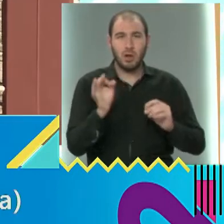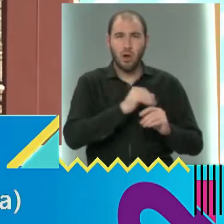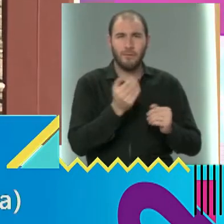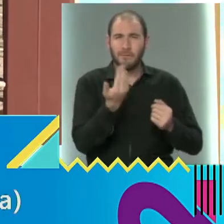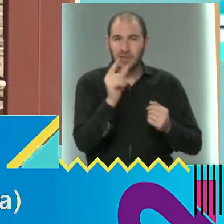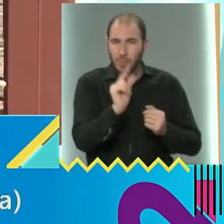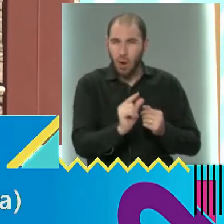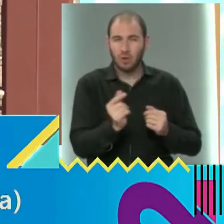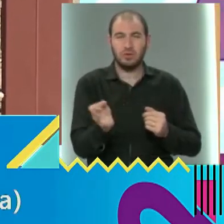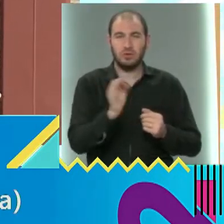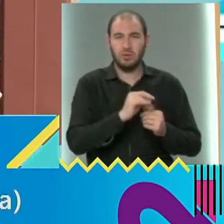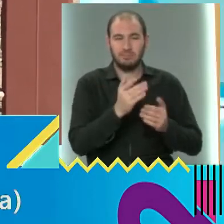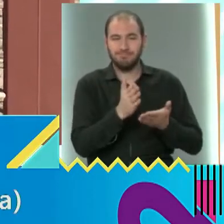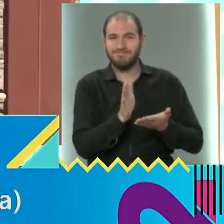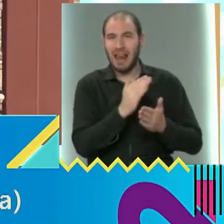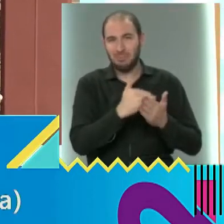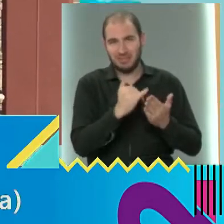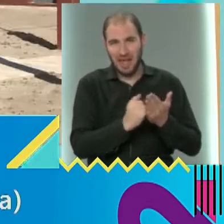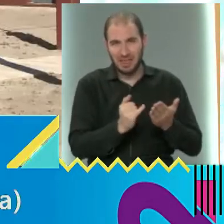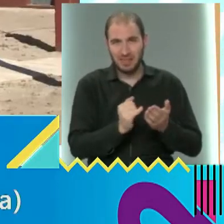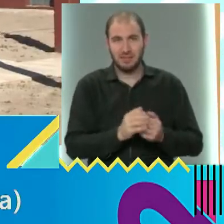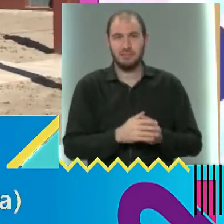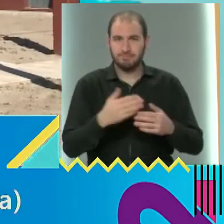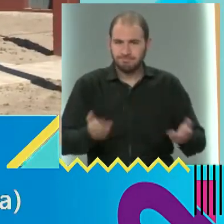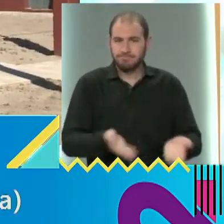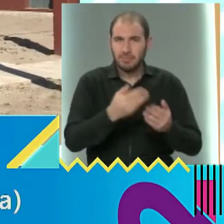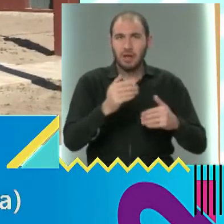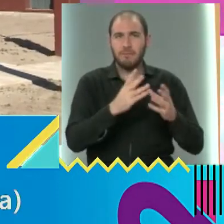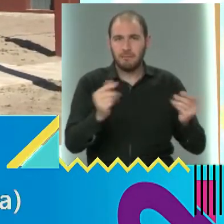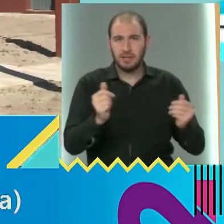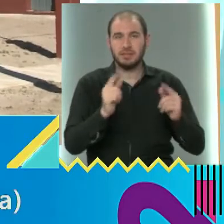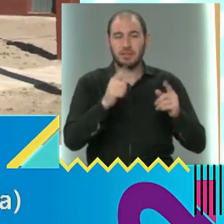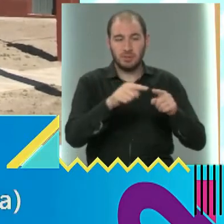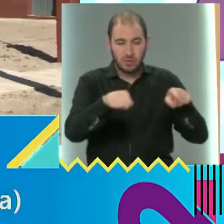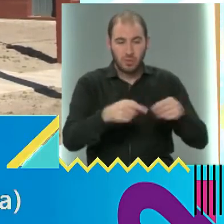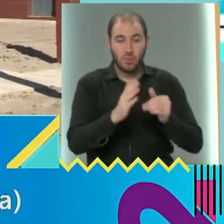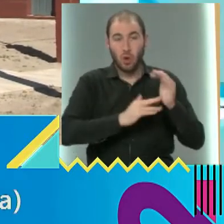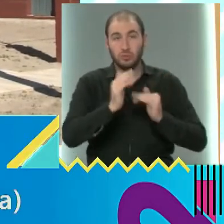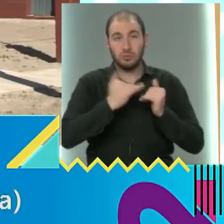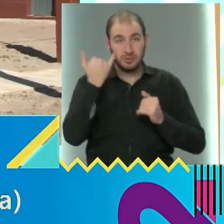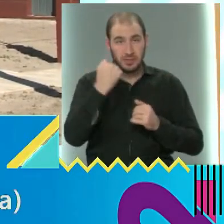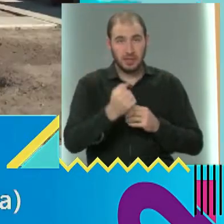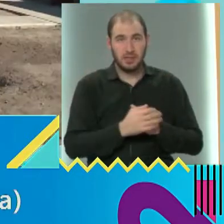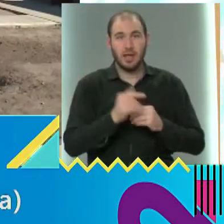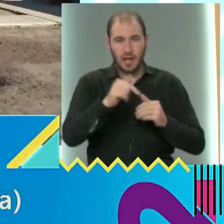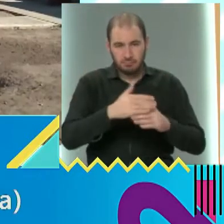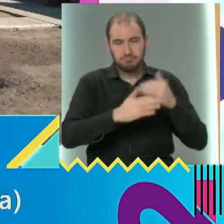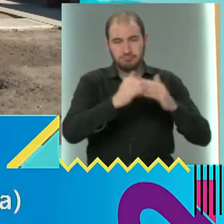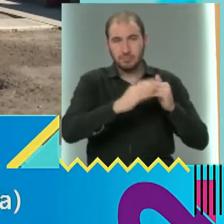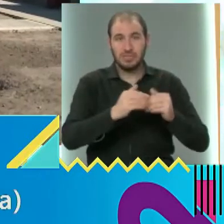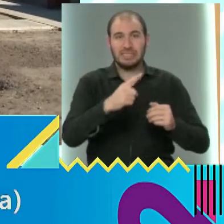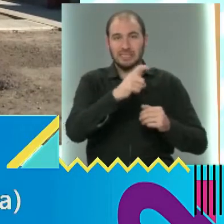muy poco o que está parcial, y bueno, alentar a que se terminen y sobre terrenos urbanizados construir